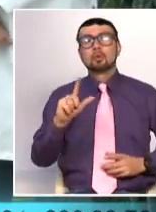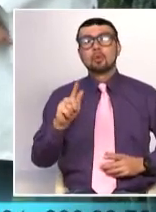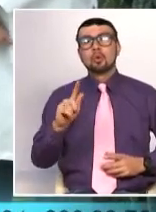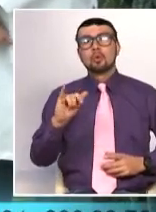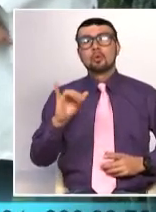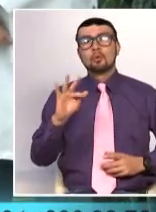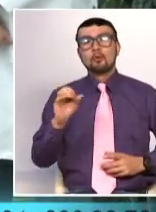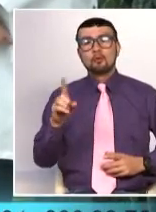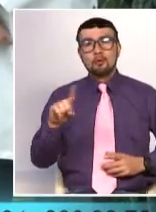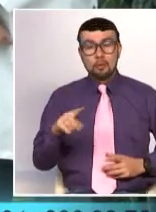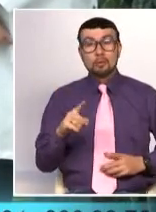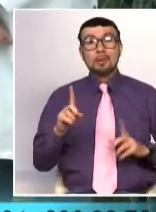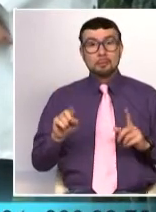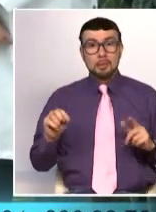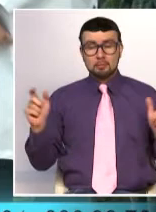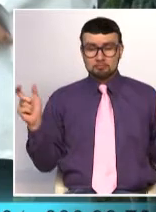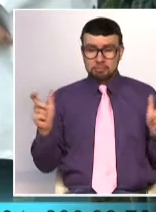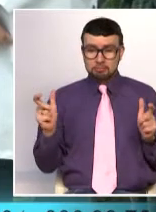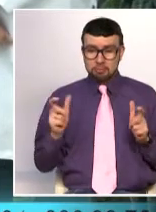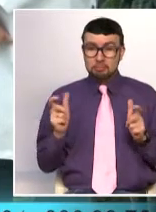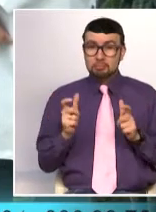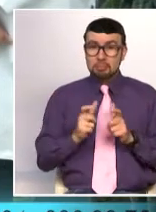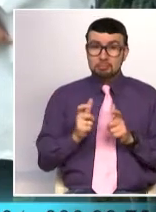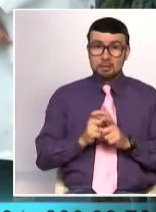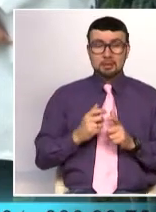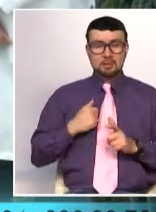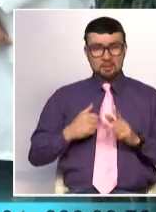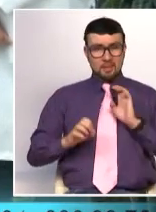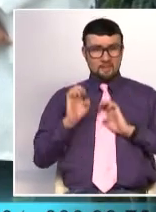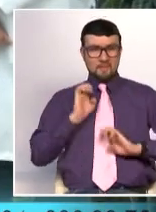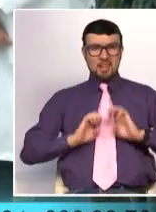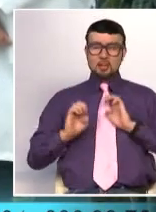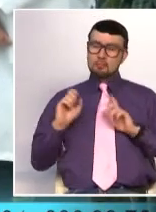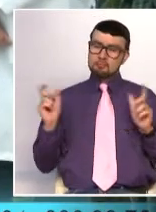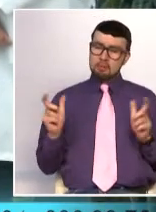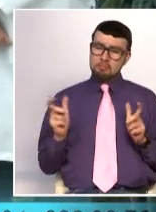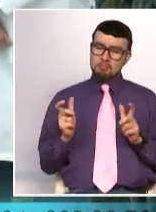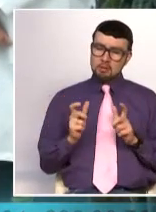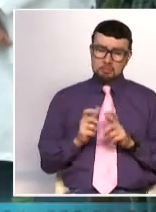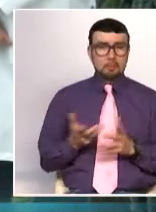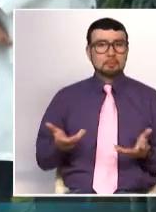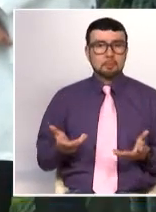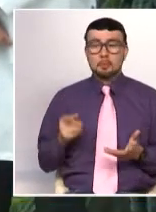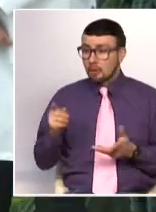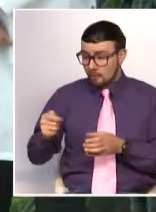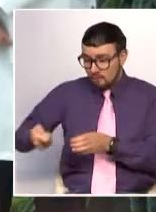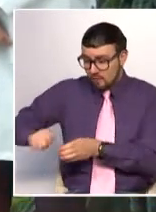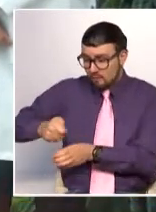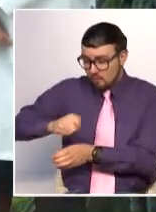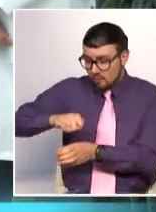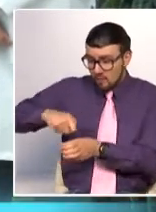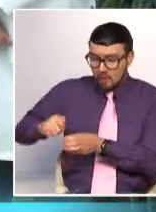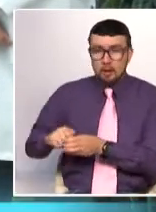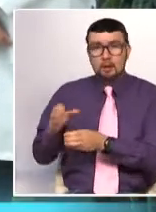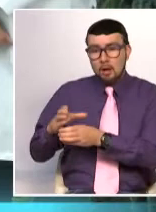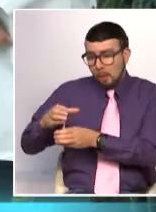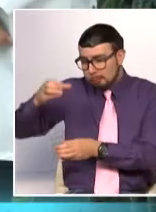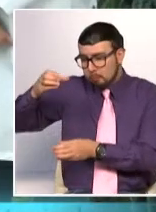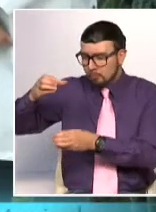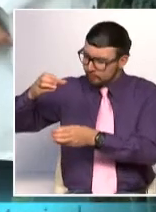defensas oxidan el cuerpo lo que vengan cocos y frascos simplemente tengan la curiosidad de leer